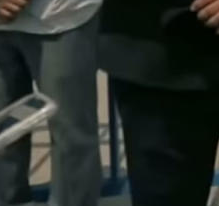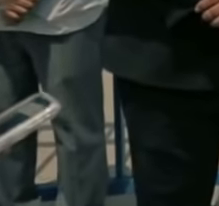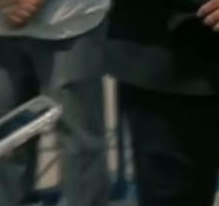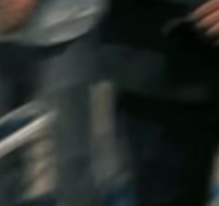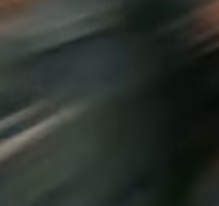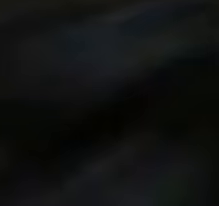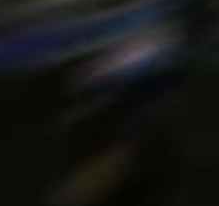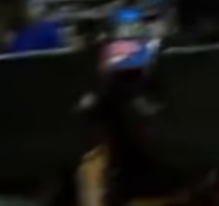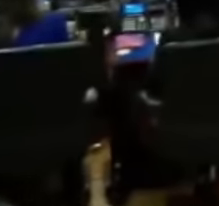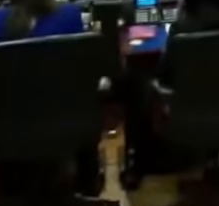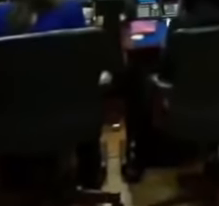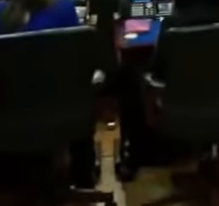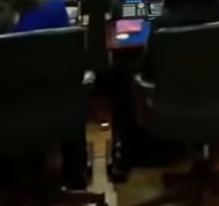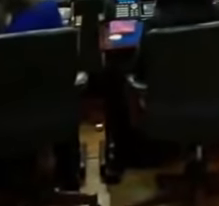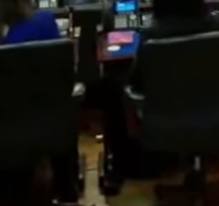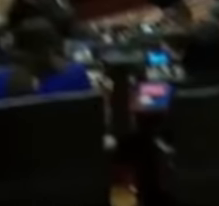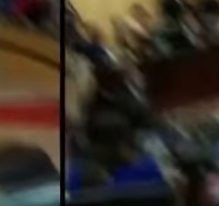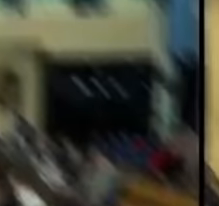ah